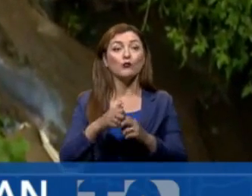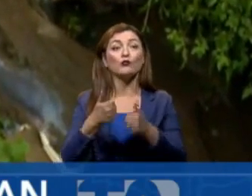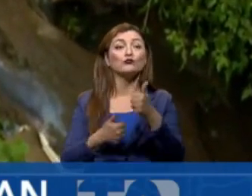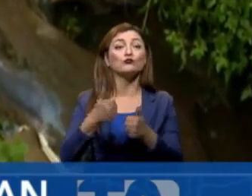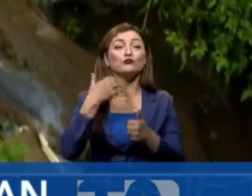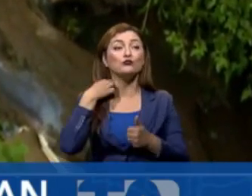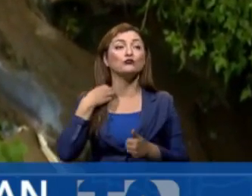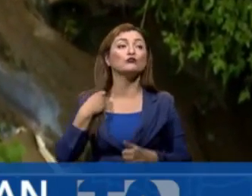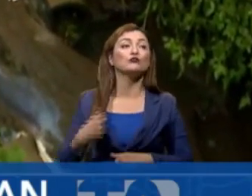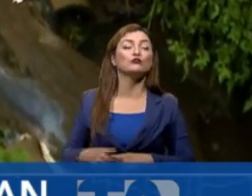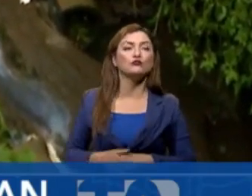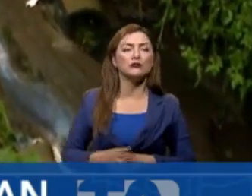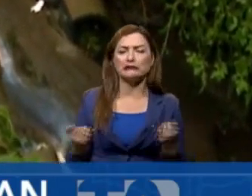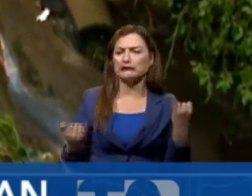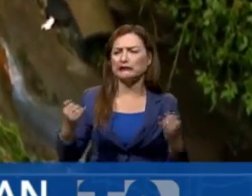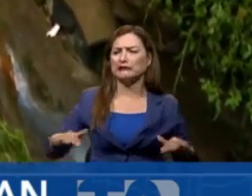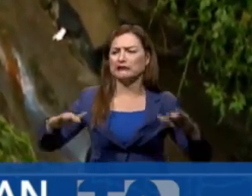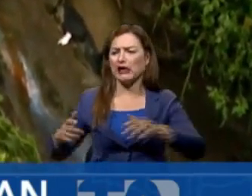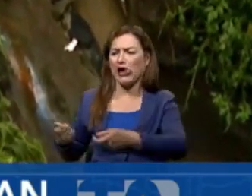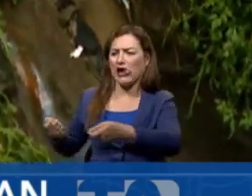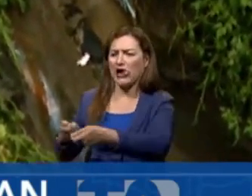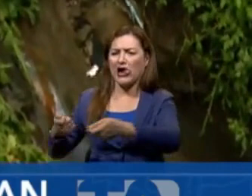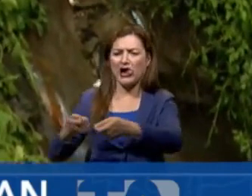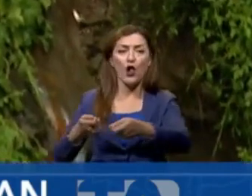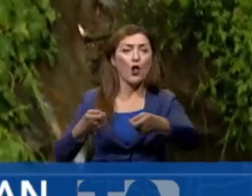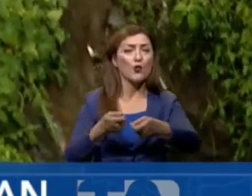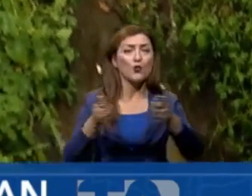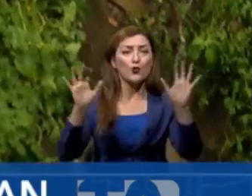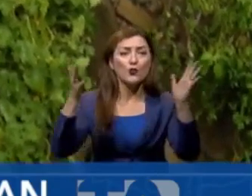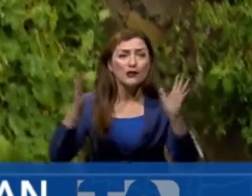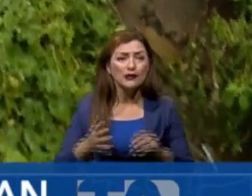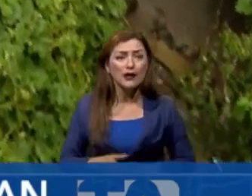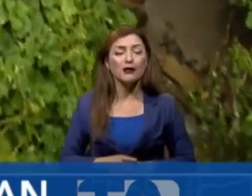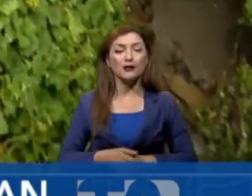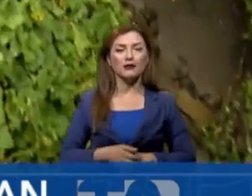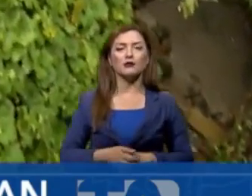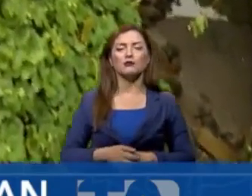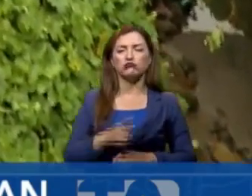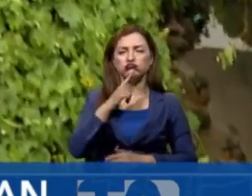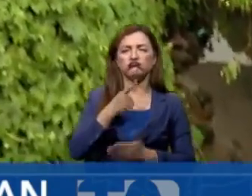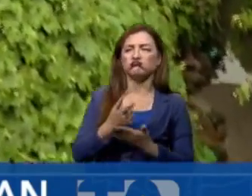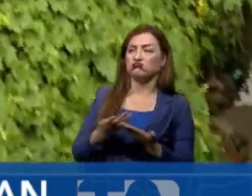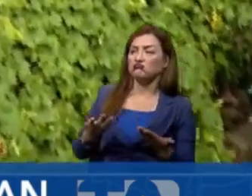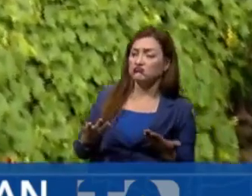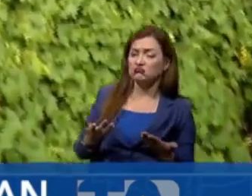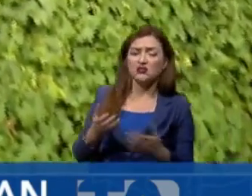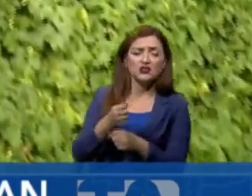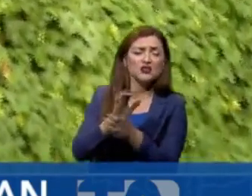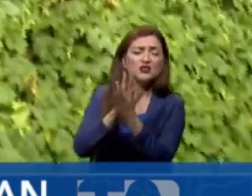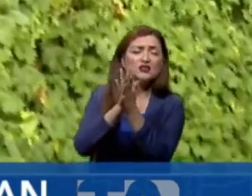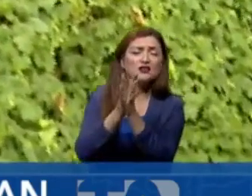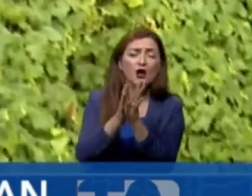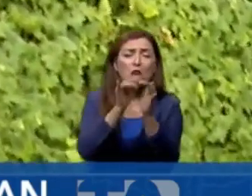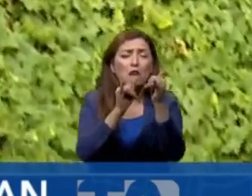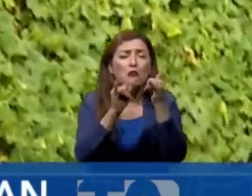quebrada que ni siquiera está cortada la maleza No eso digo hay mucha inseguridad aquí vienen los borrachos se